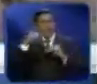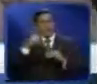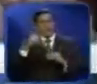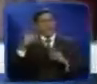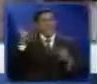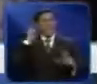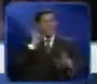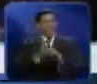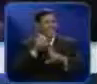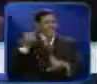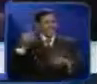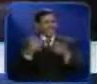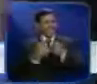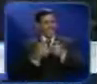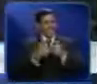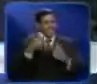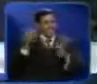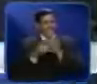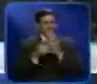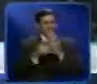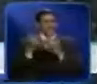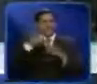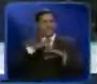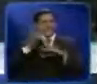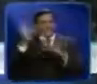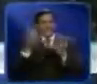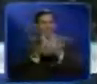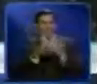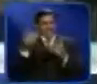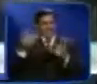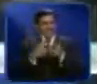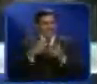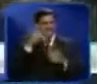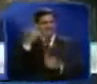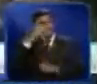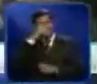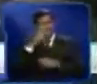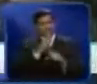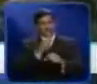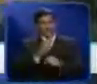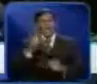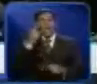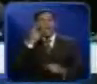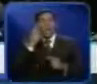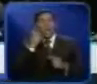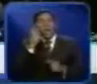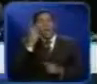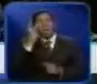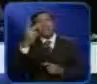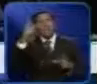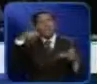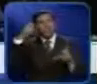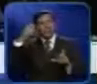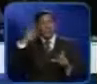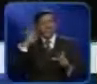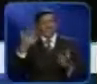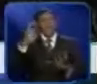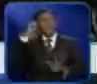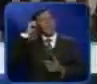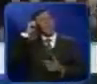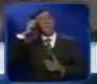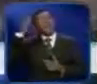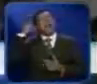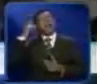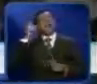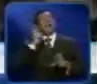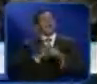estuvo casado durante 5 años, habría llorado al rodar una escena del film The Bounty, que supuestamente le recordó al